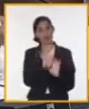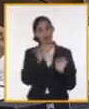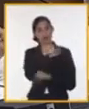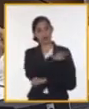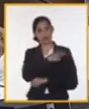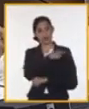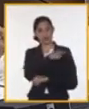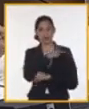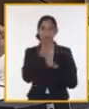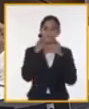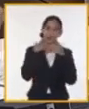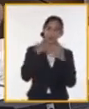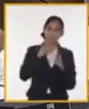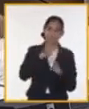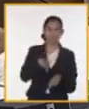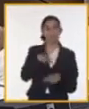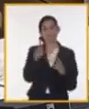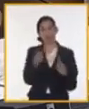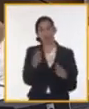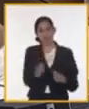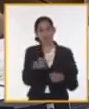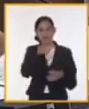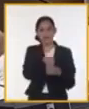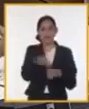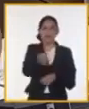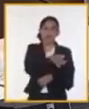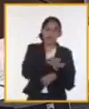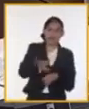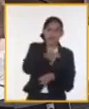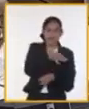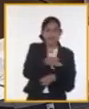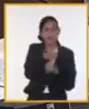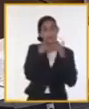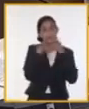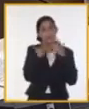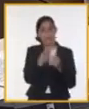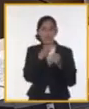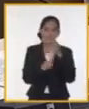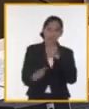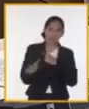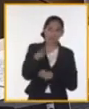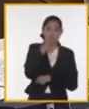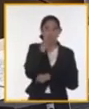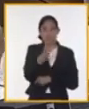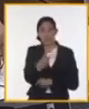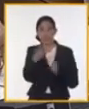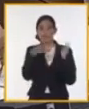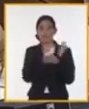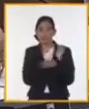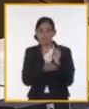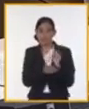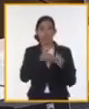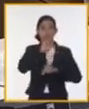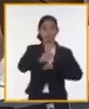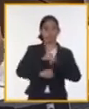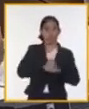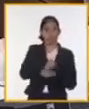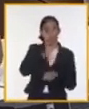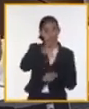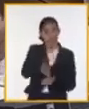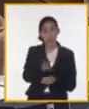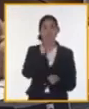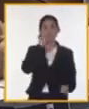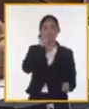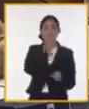bases, es en los municipios, y es allí donde nosotras tenemos que tener bien fortalecidas nuestras estructuras, porque es ahí donde